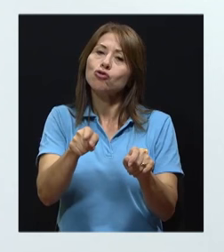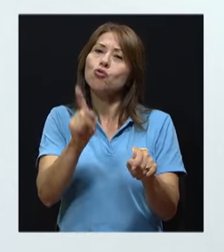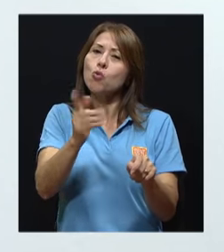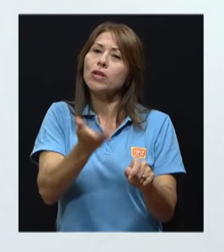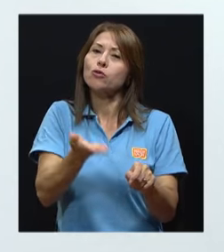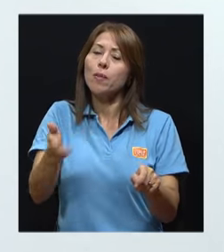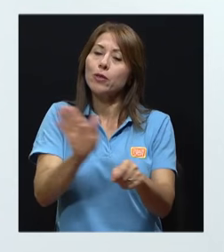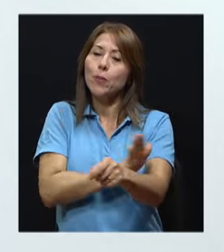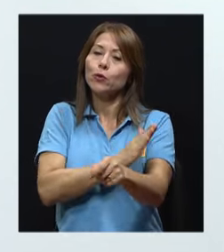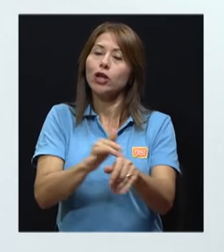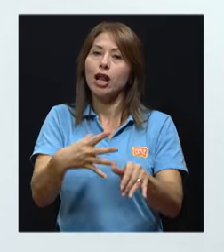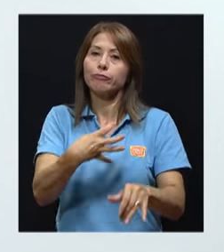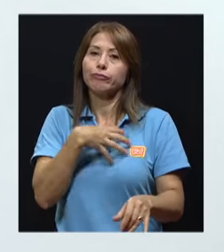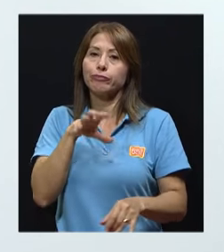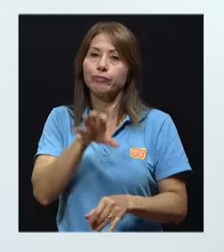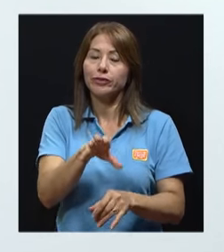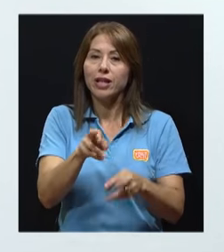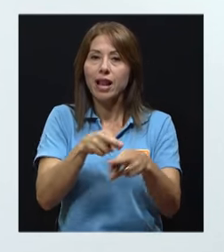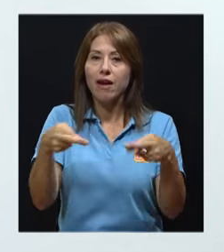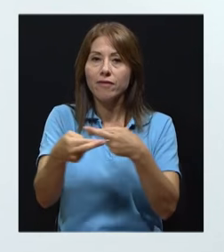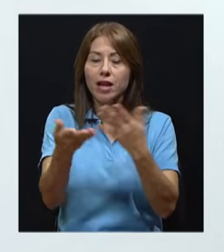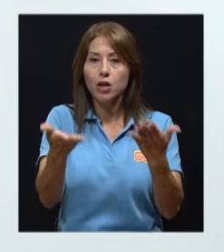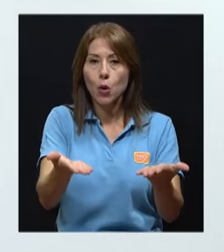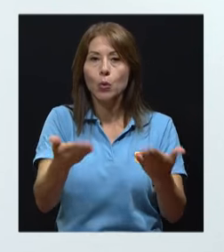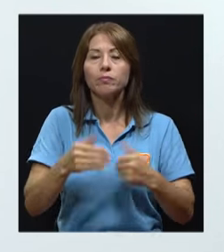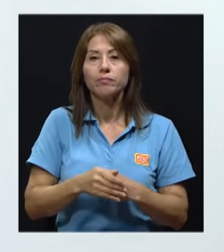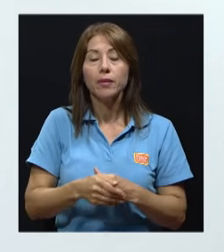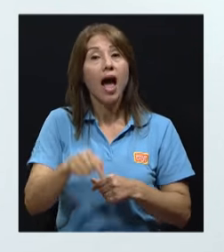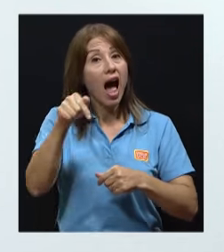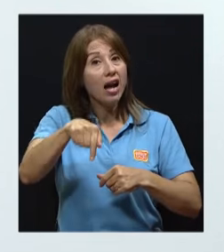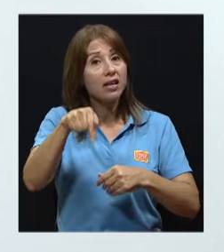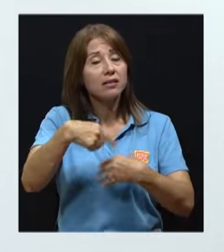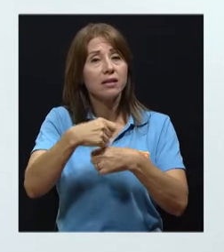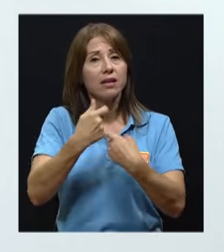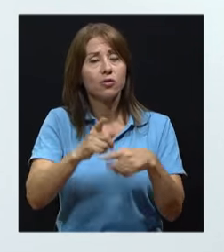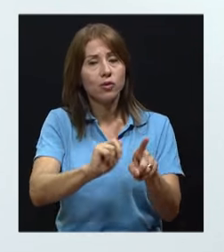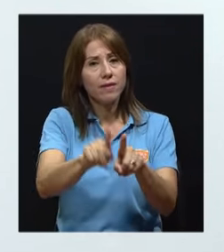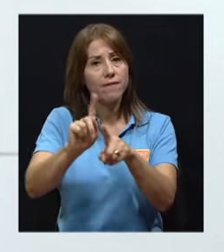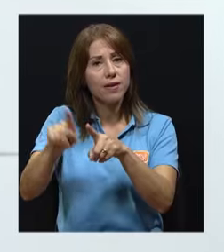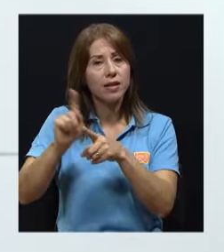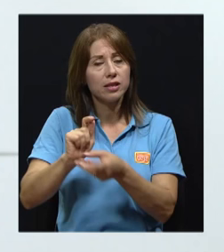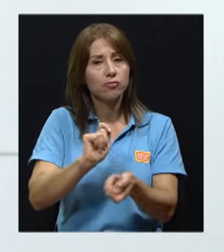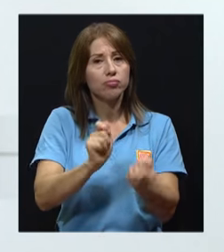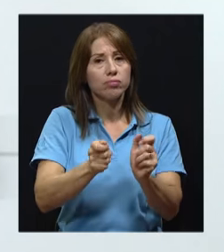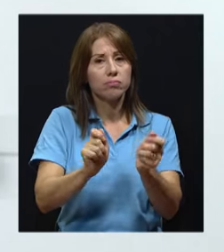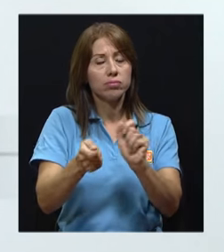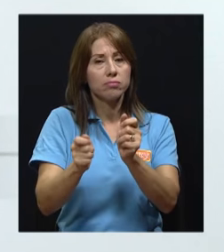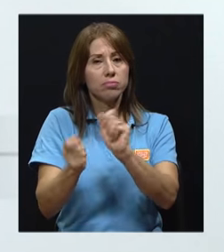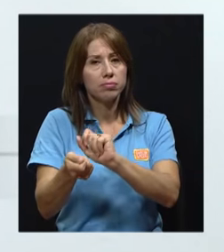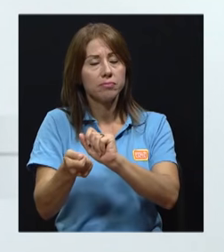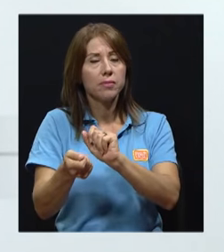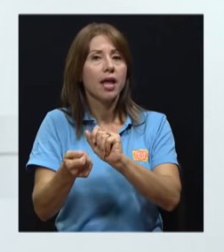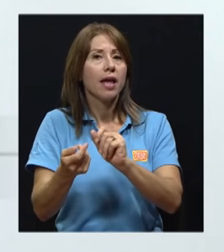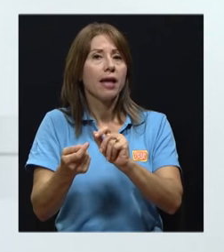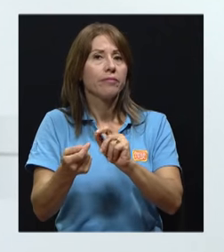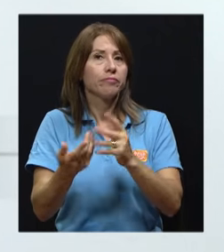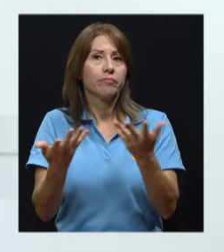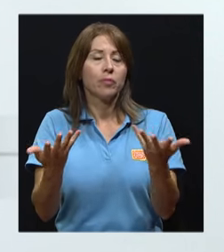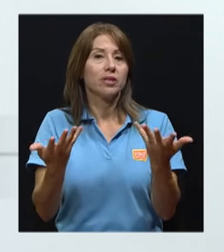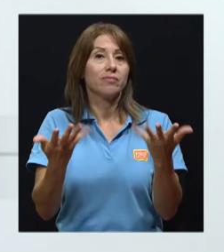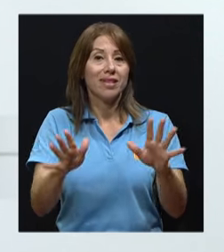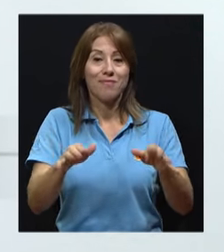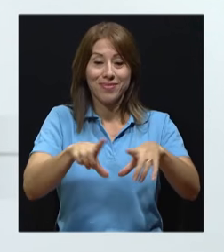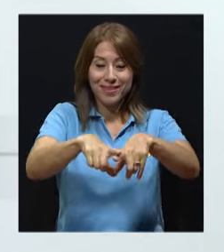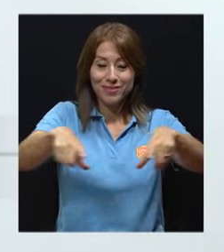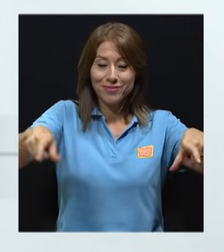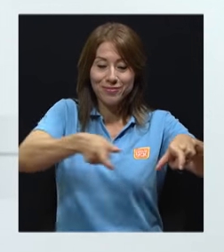instrumento de la región aquí se han hecho diferentes transformaciones eh empezando desde